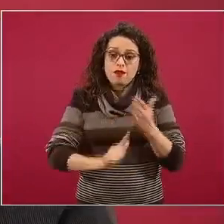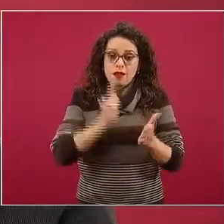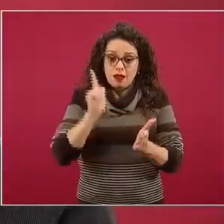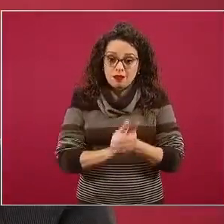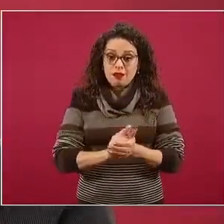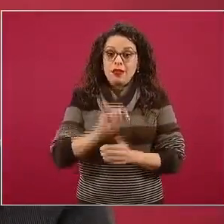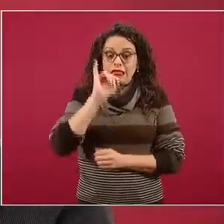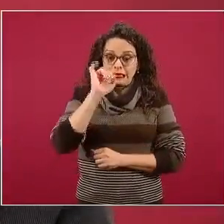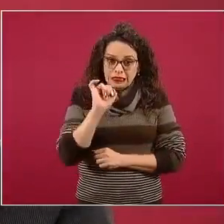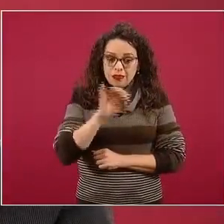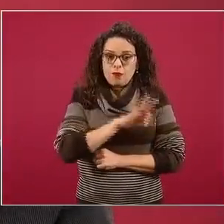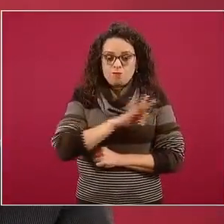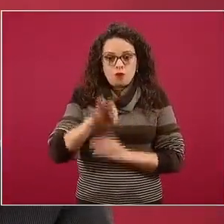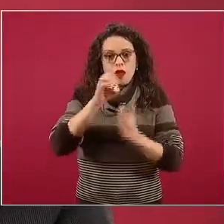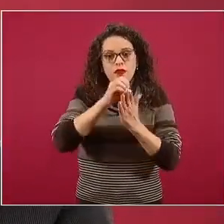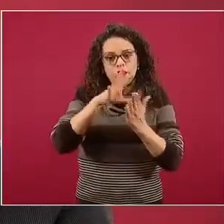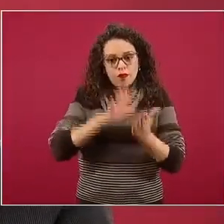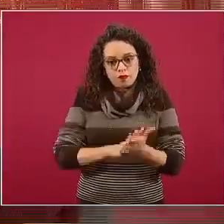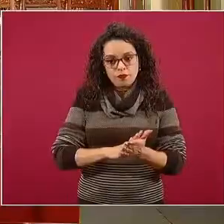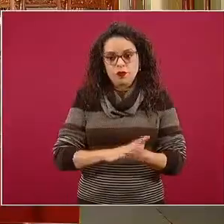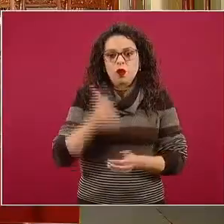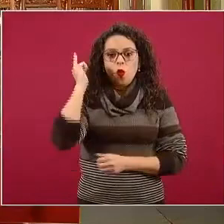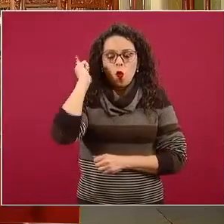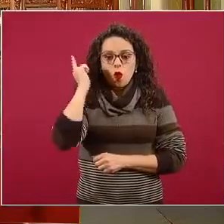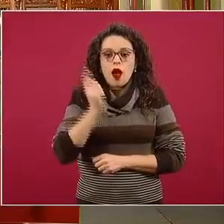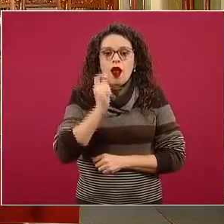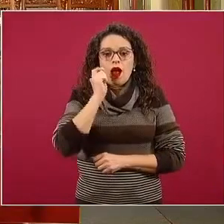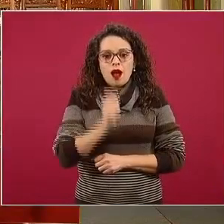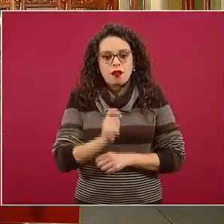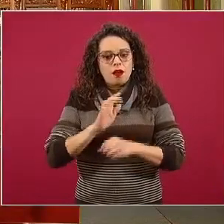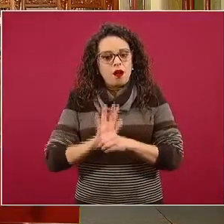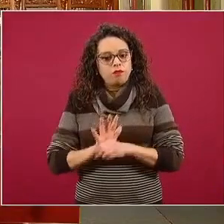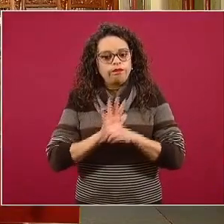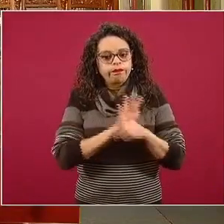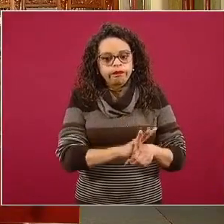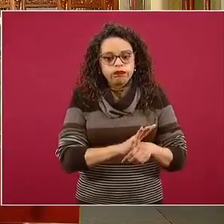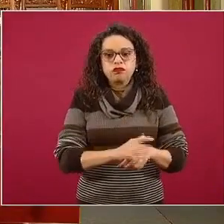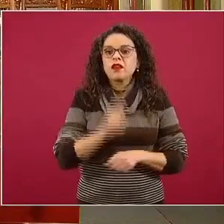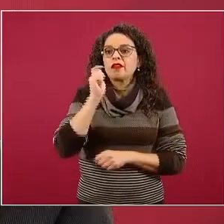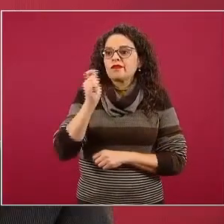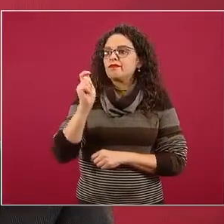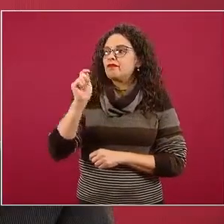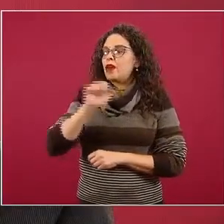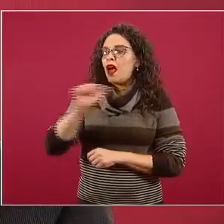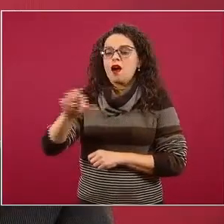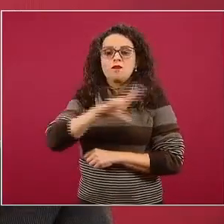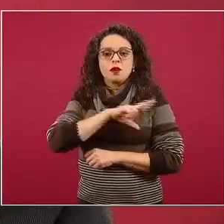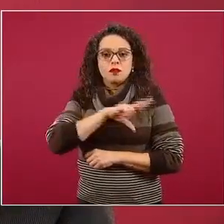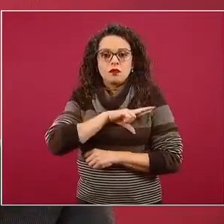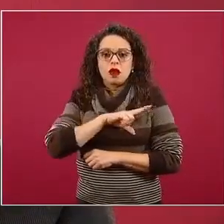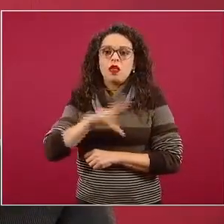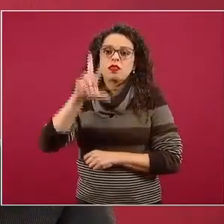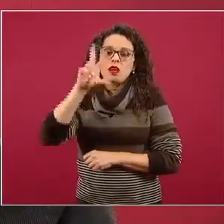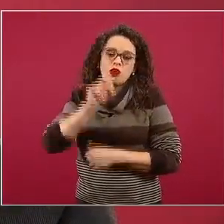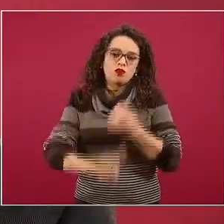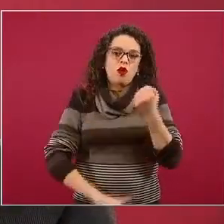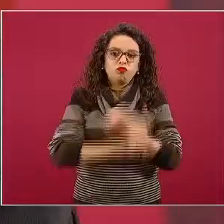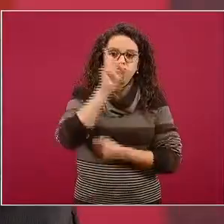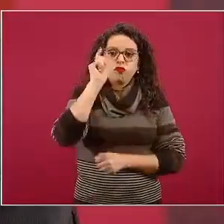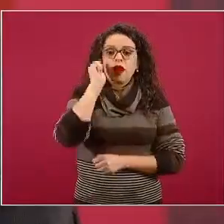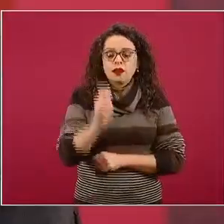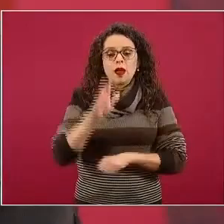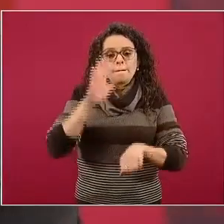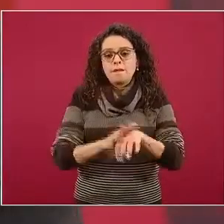las presiones por intereses privados no afecte el bien público más valioso, que es la